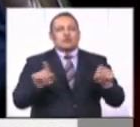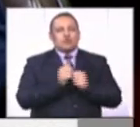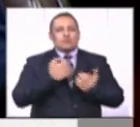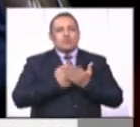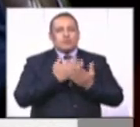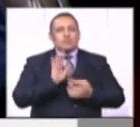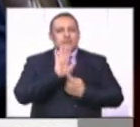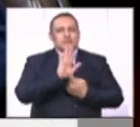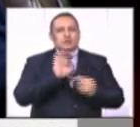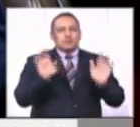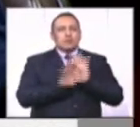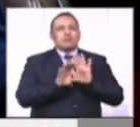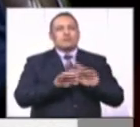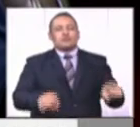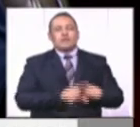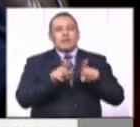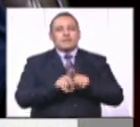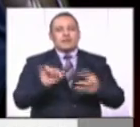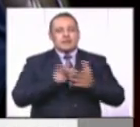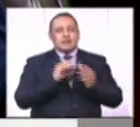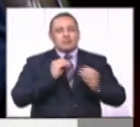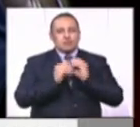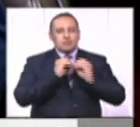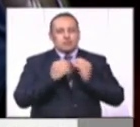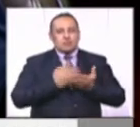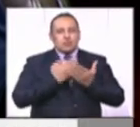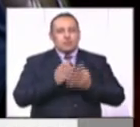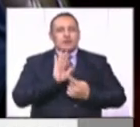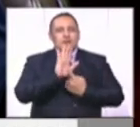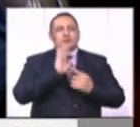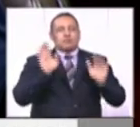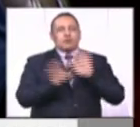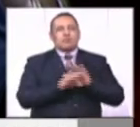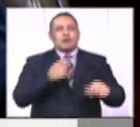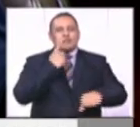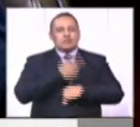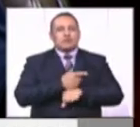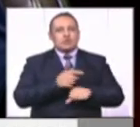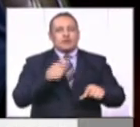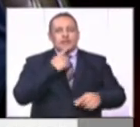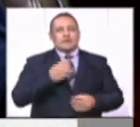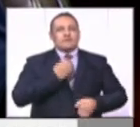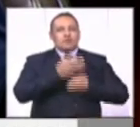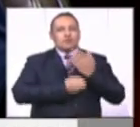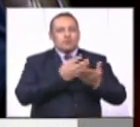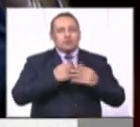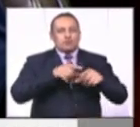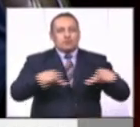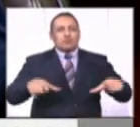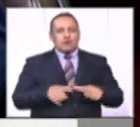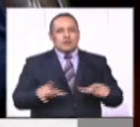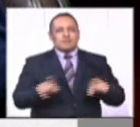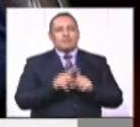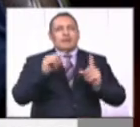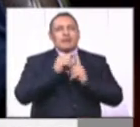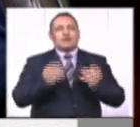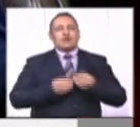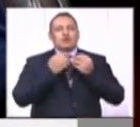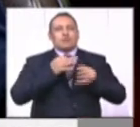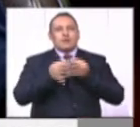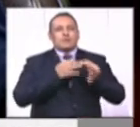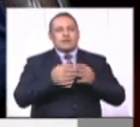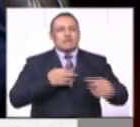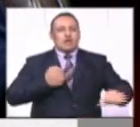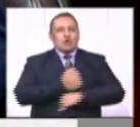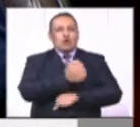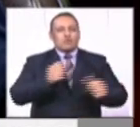previstos además se ha podido acreditar que el denunciado esó en dichos espacios frases como calificar de